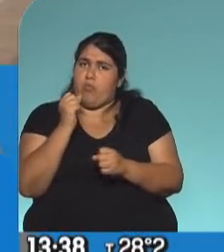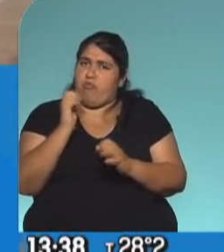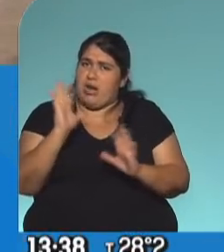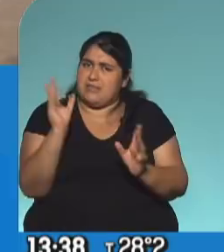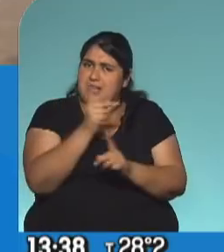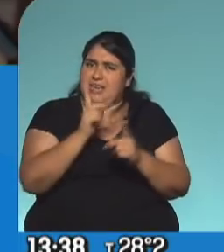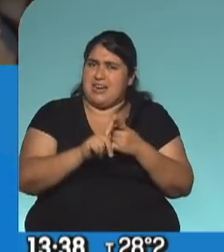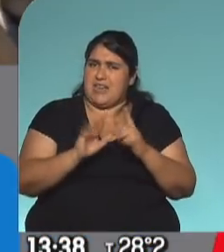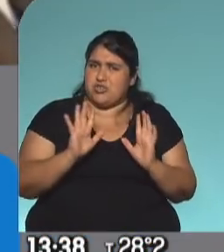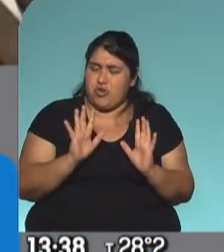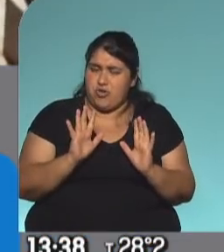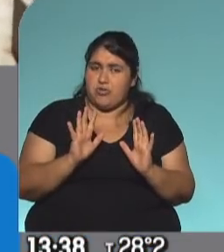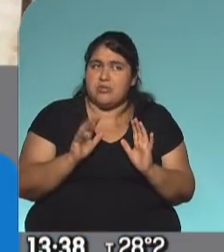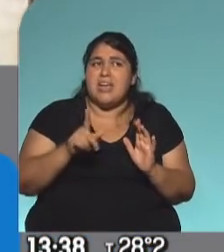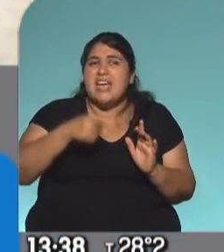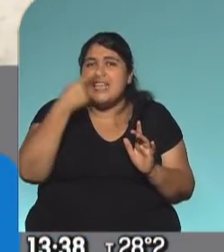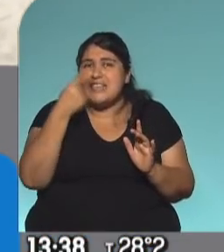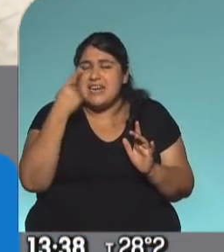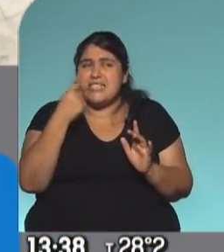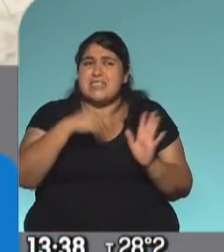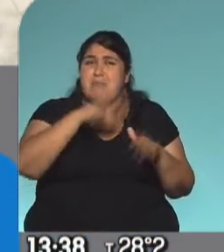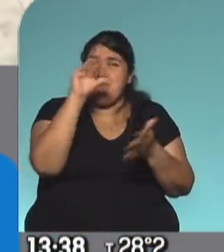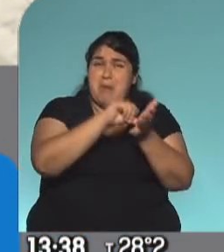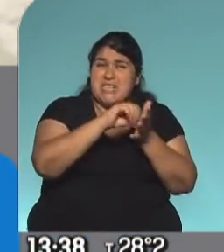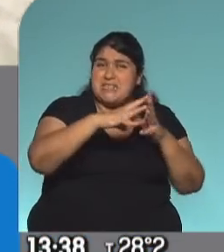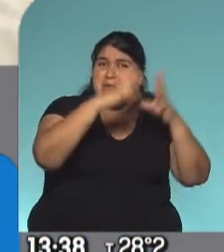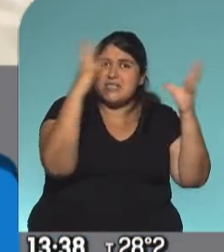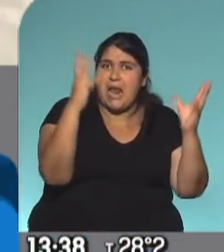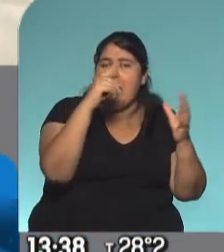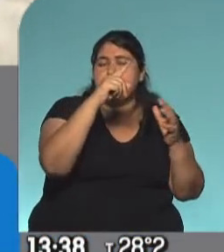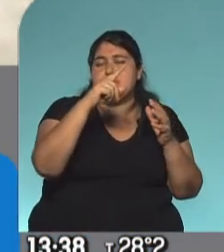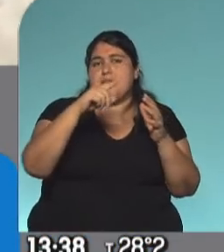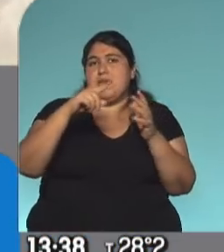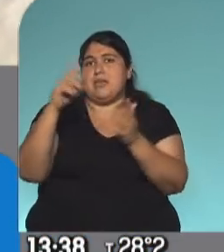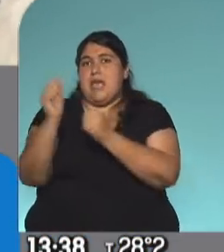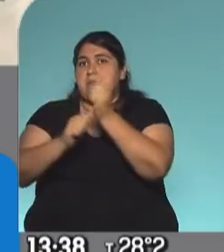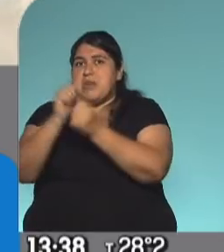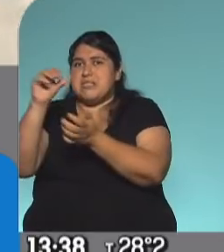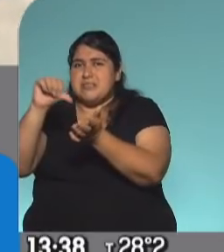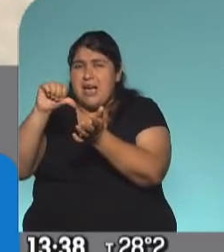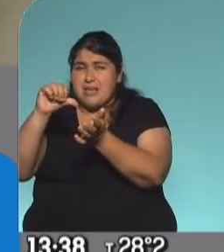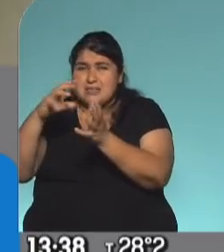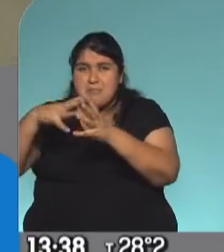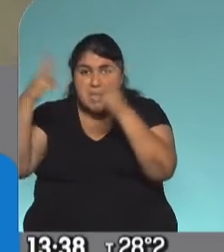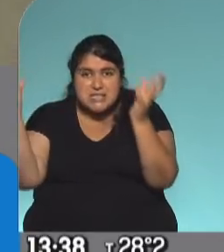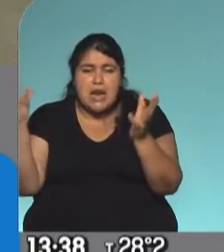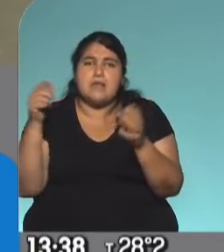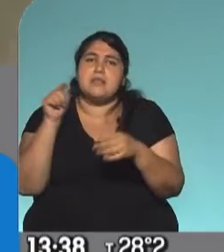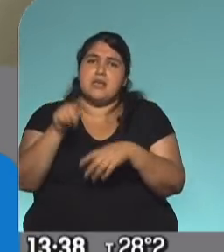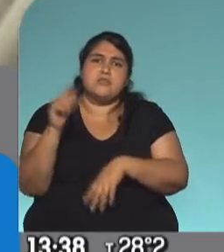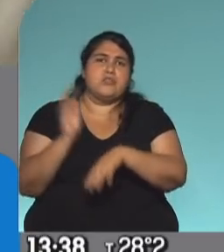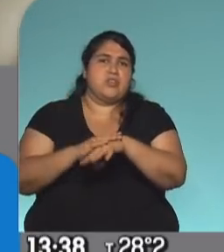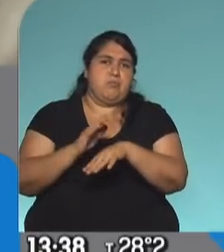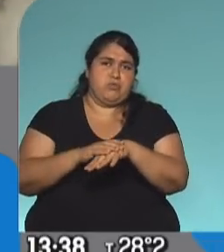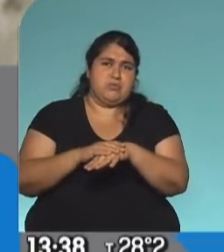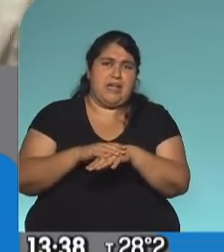sino dice los intereses de los grandes países y las grandes empresas multinacionales son los responsables